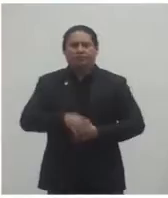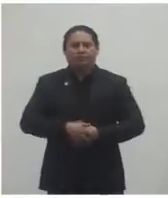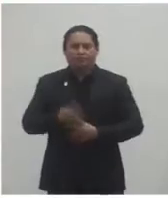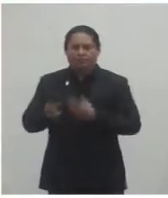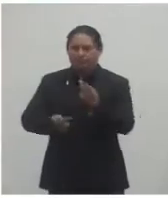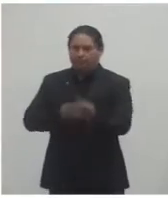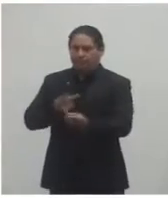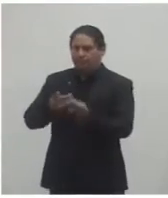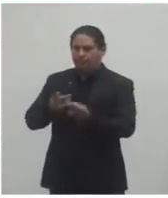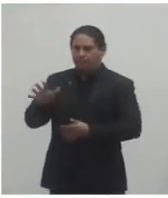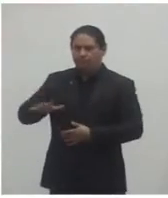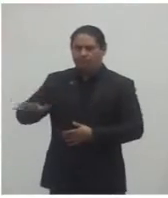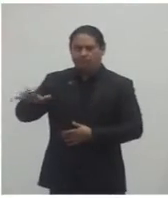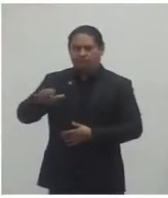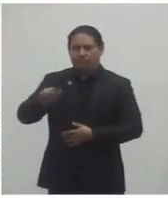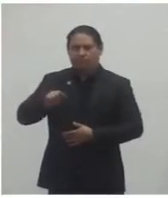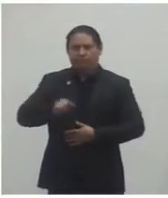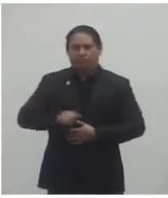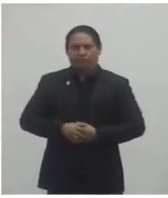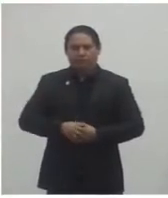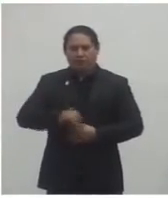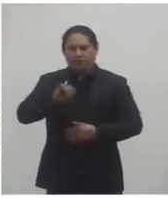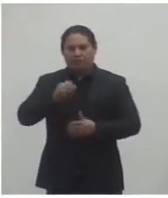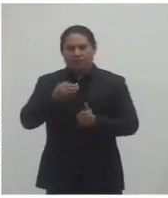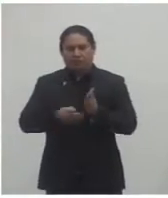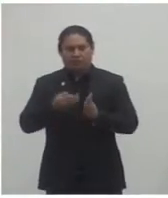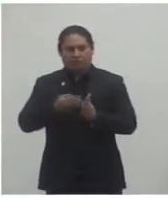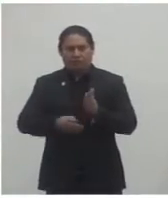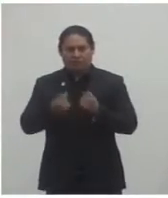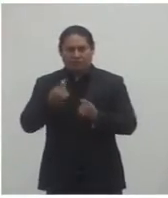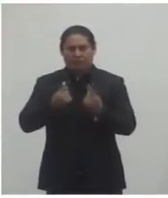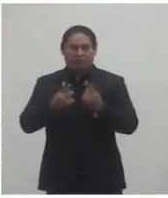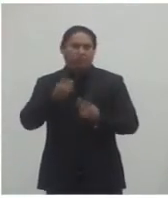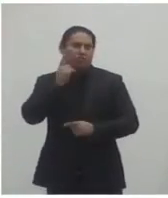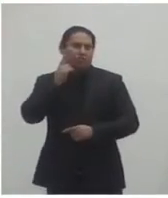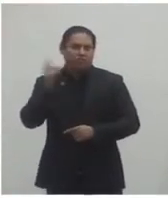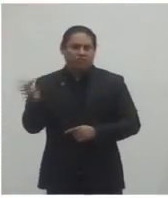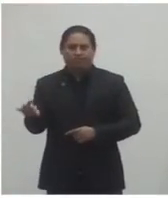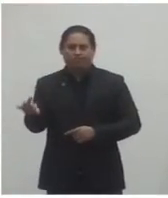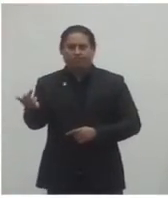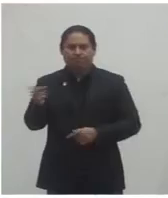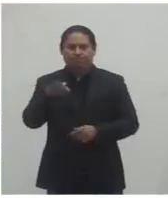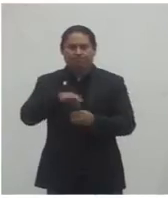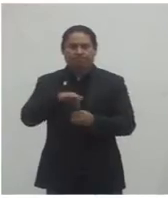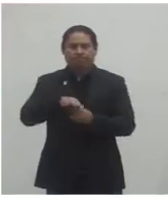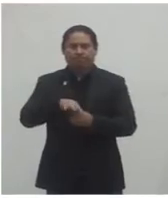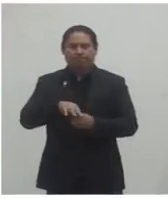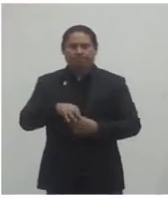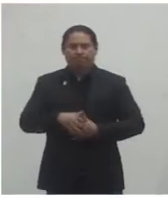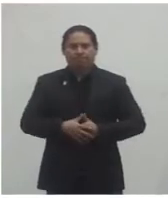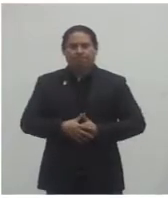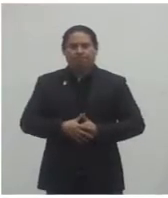Se pregunta a la Honorable Asamblea si falta algún legislador por emitir su voto.